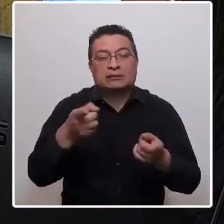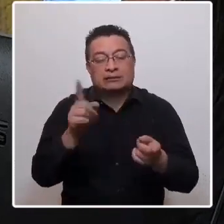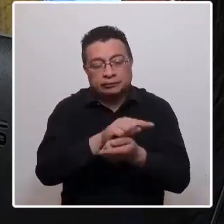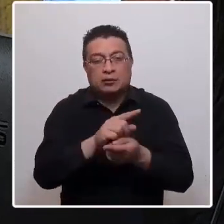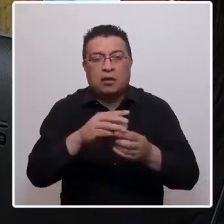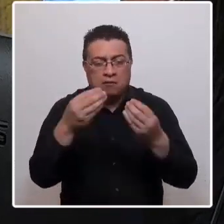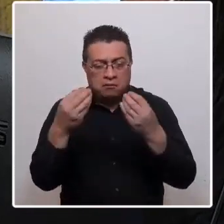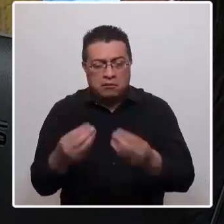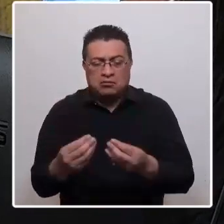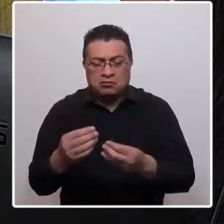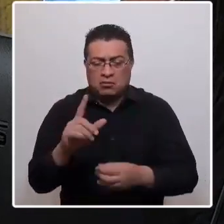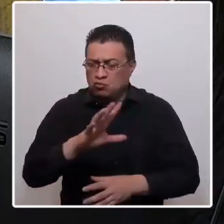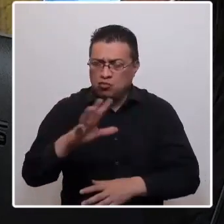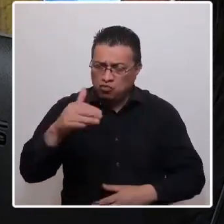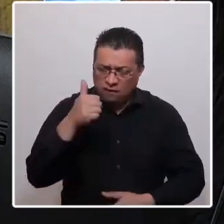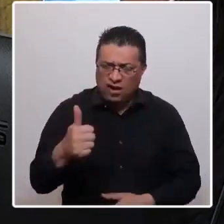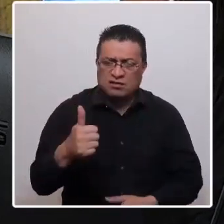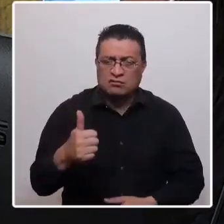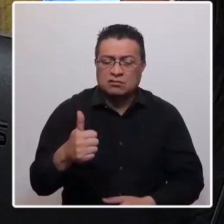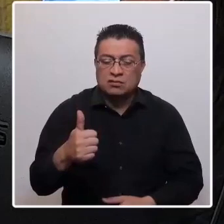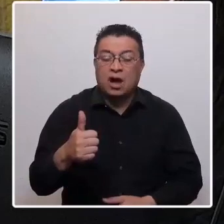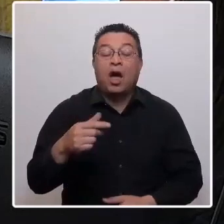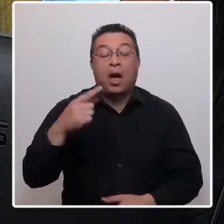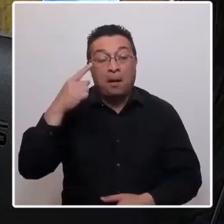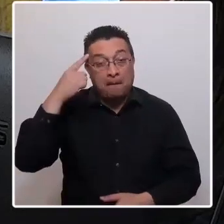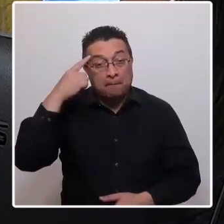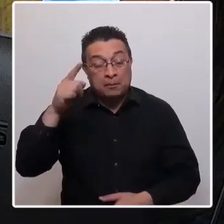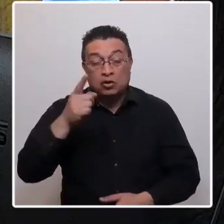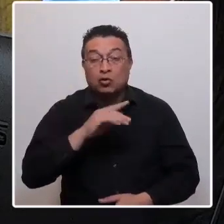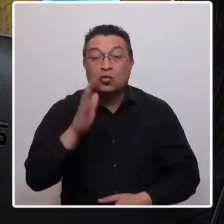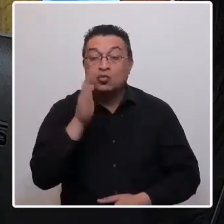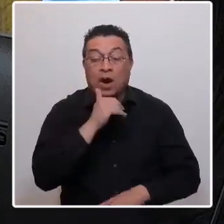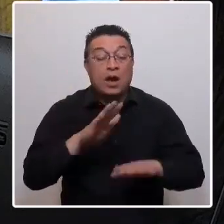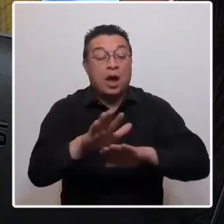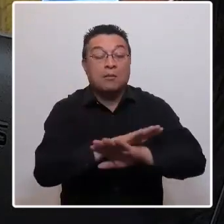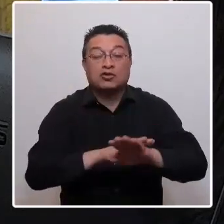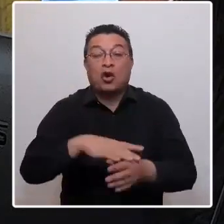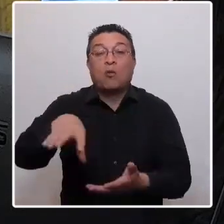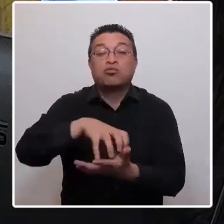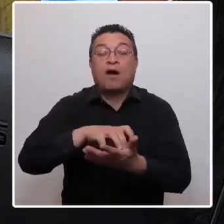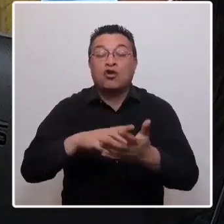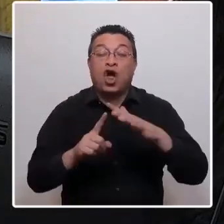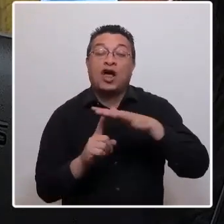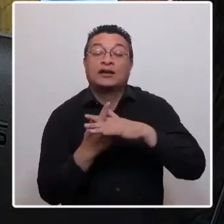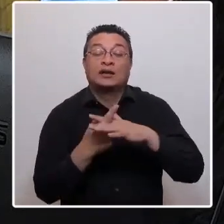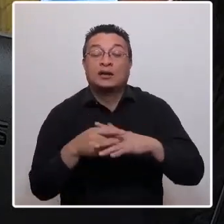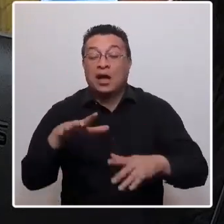Bien, excelente. Pero si no hay una especial protección para los pueblos indígenas en materia de aguas,